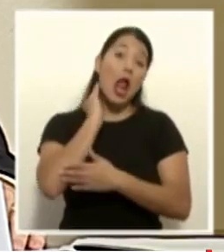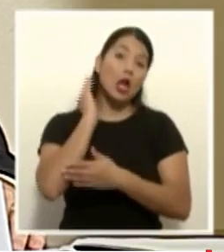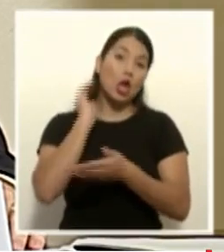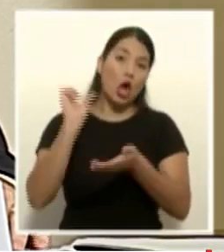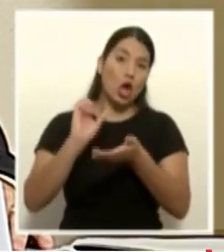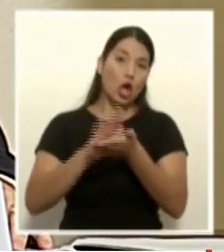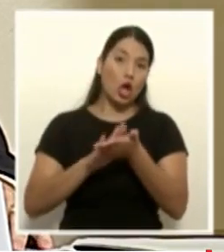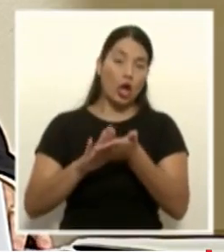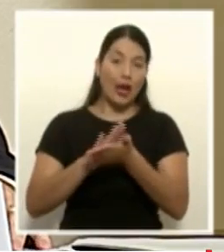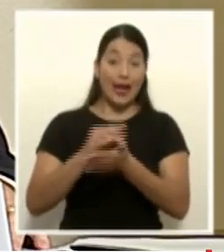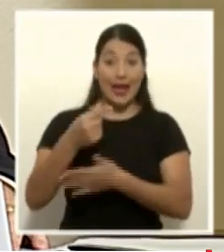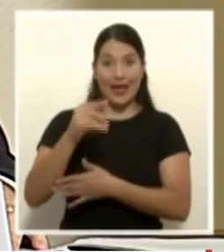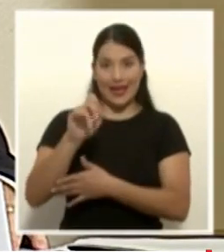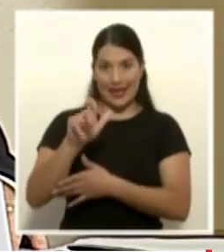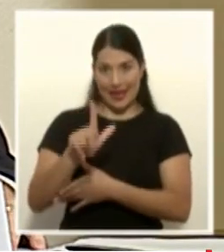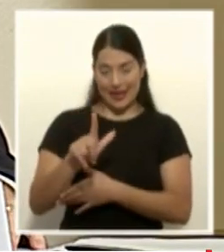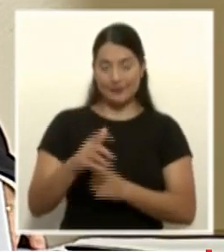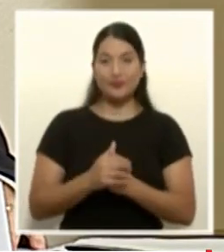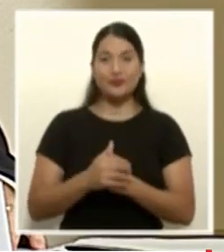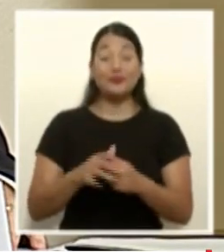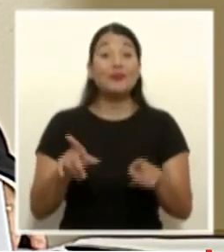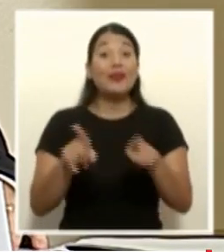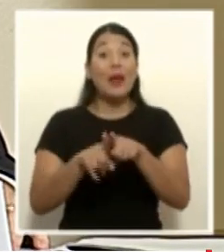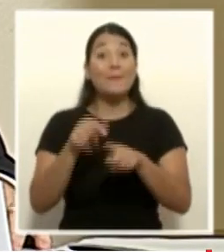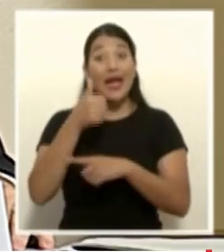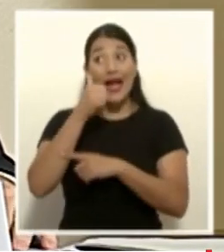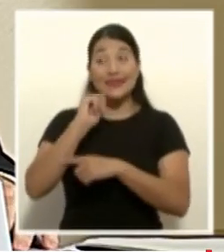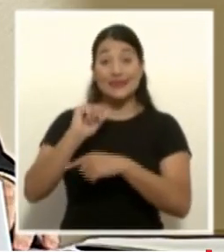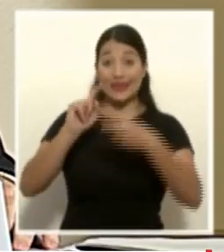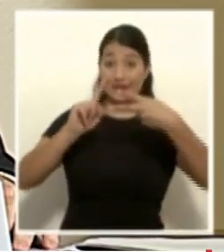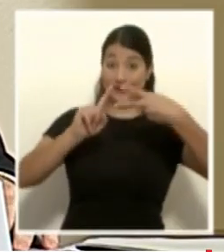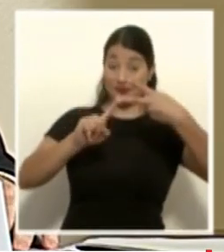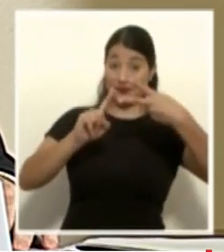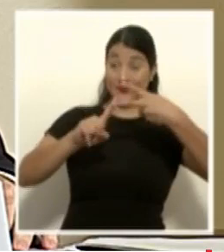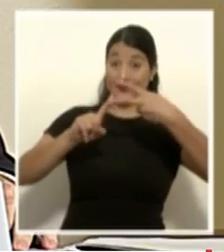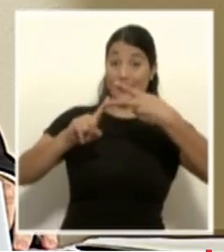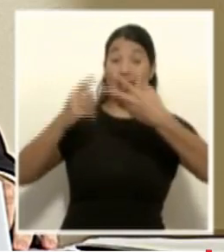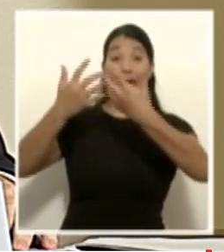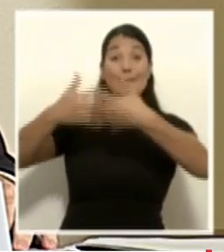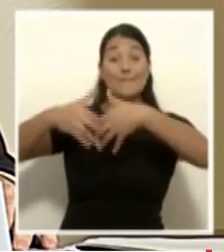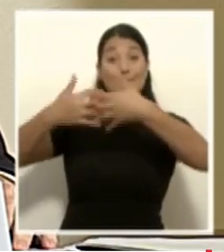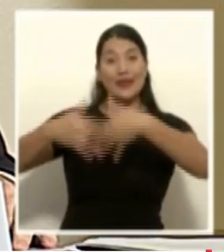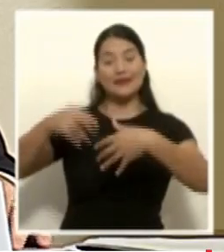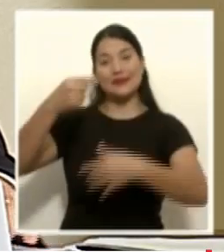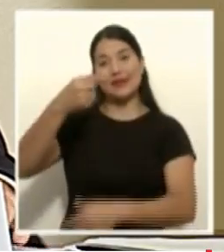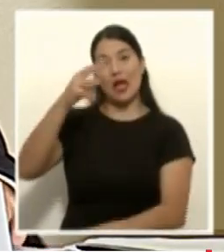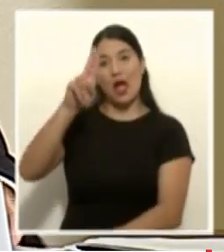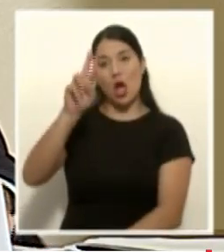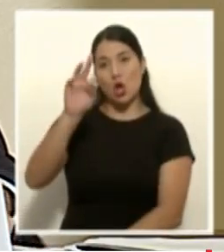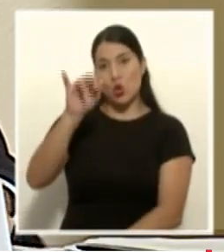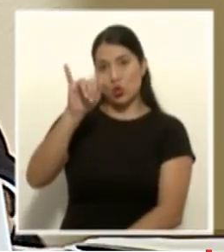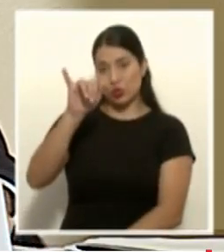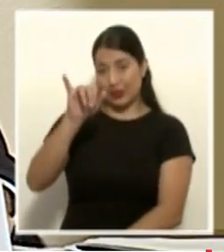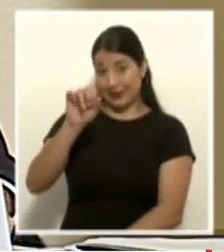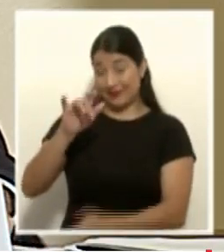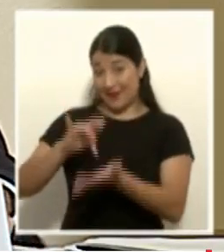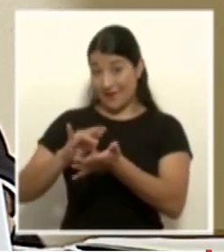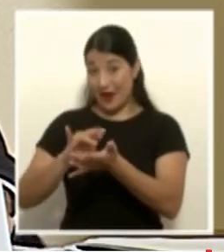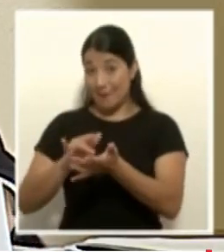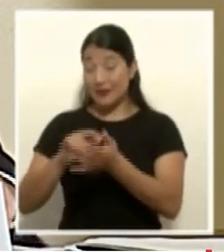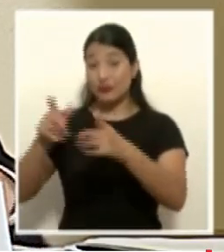ayer recibimos una donación de la empresa costarricense Gutis Farmacéutica de